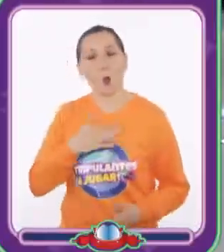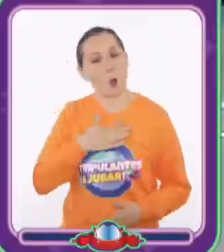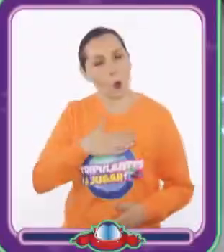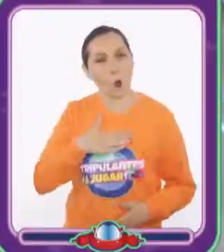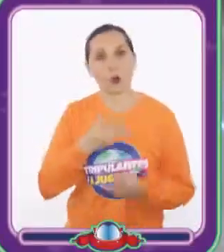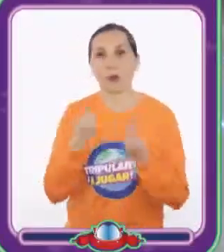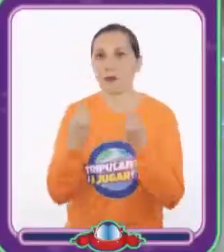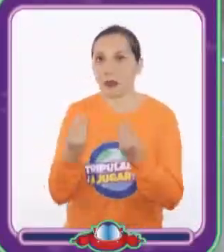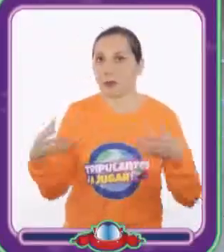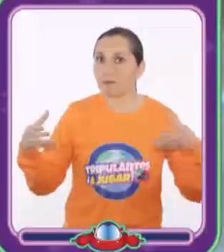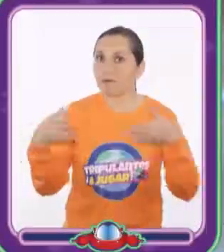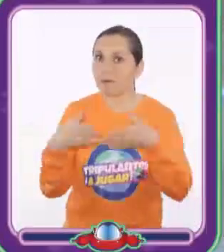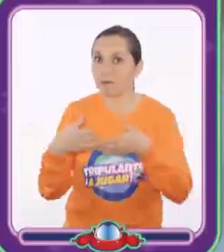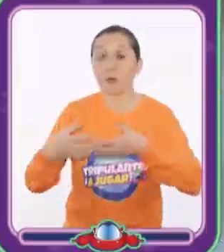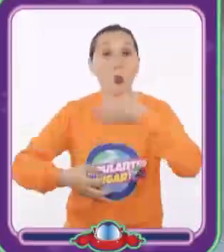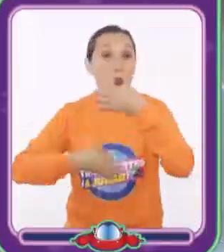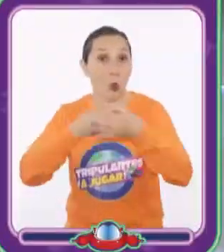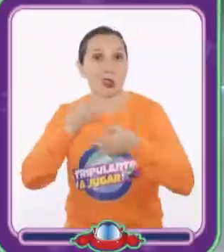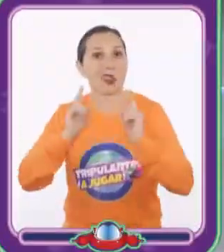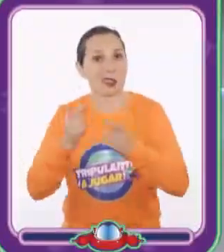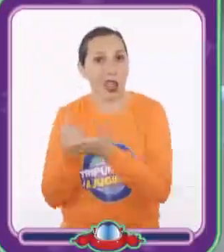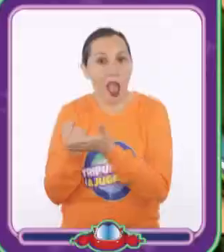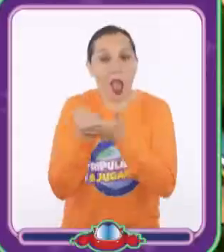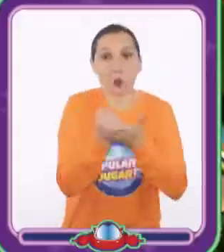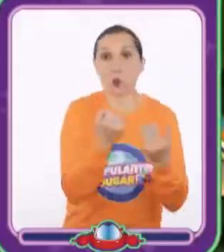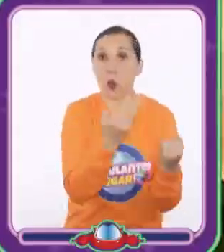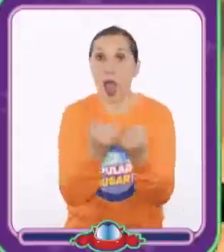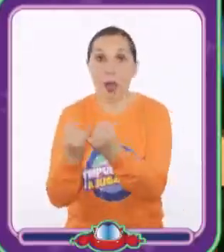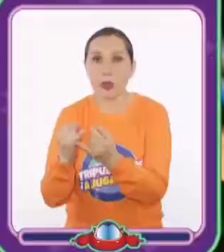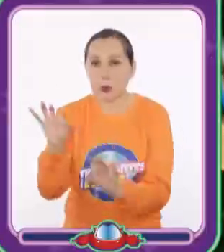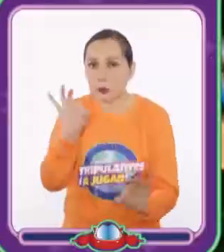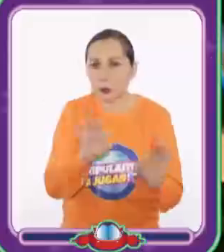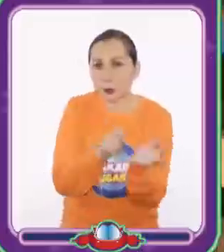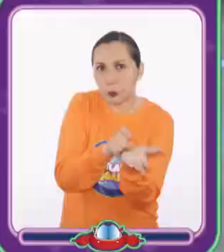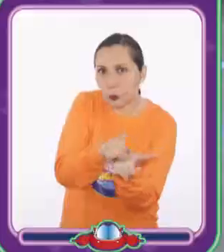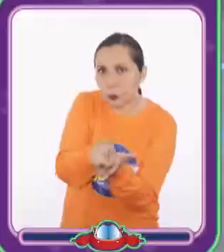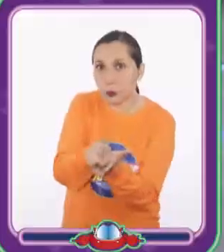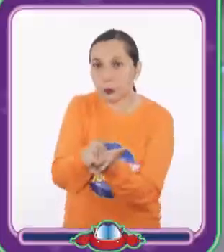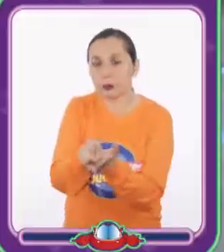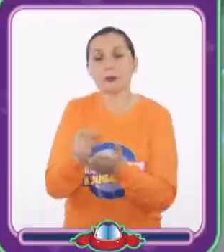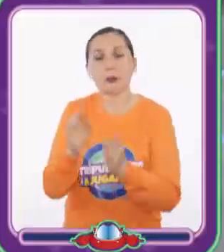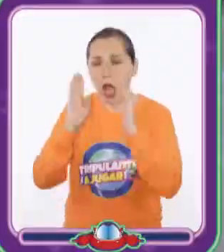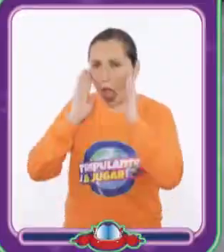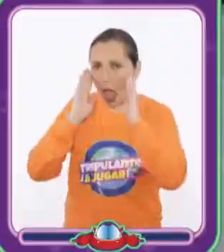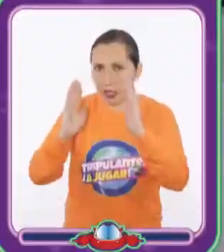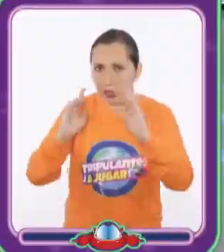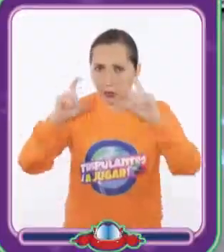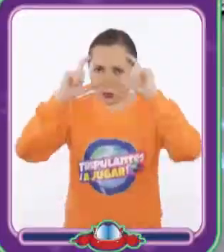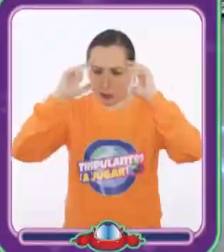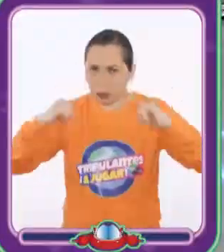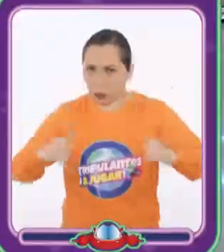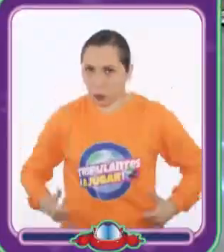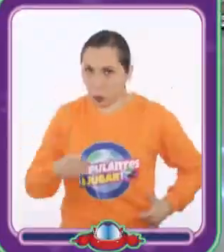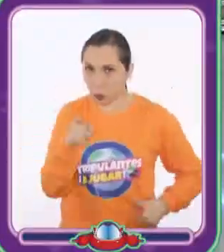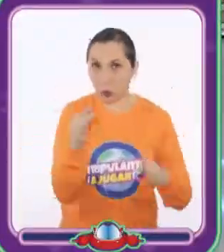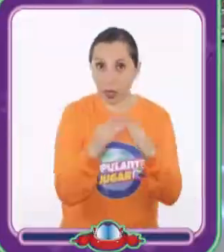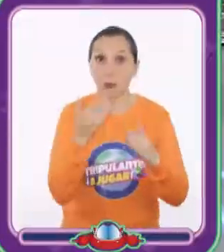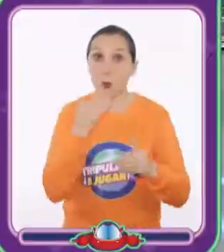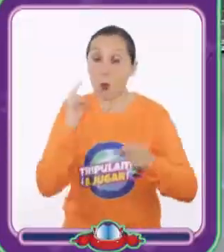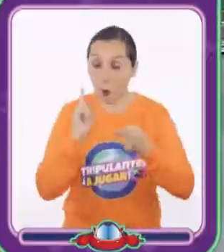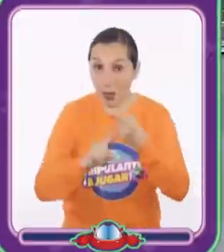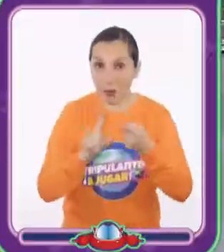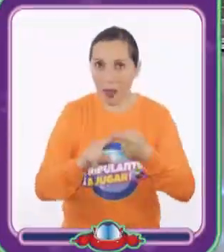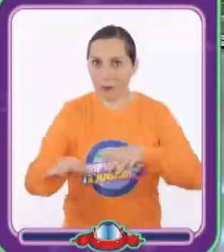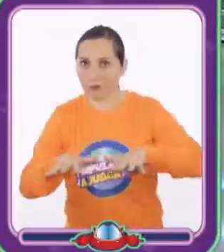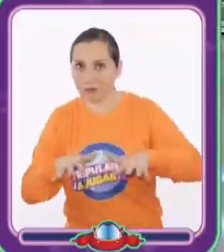también. Tripulación. Les cuento que tenemos que ayudar a nuestros amigos insectos. ¡Atención! Tripulantes en sus casas, ustedes también pueden